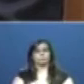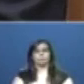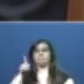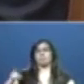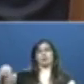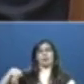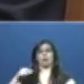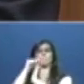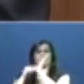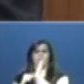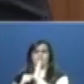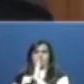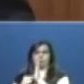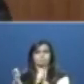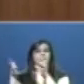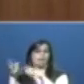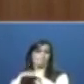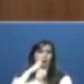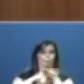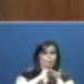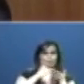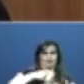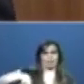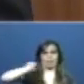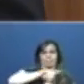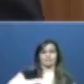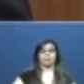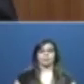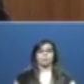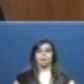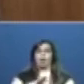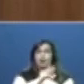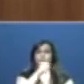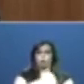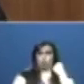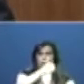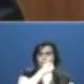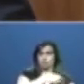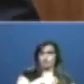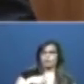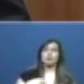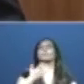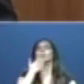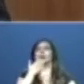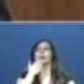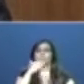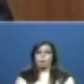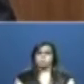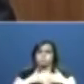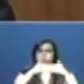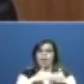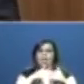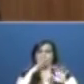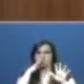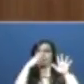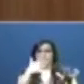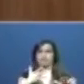beneficio para las comunidades autónomas en el ámbito económico financiero cabe citar la ampliación a 10 años del plazo